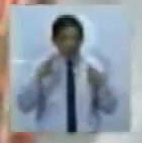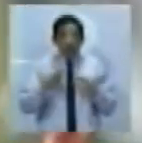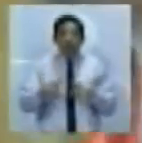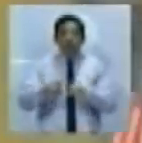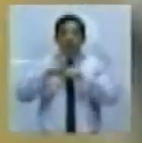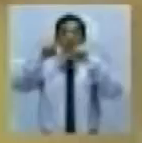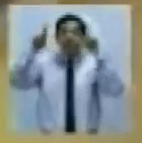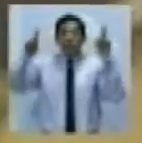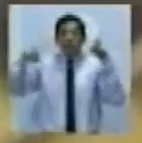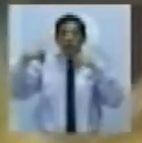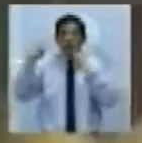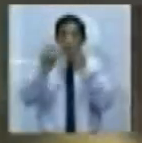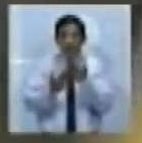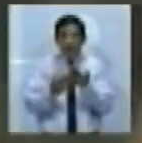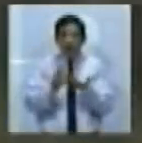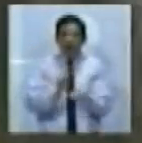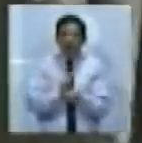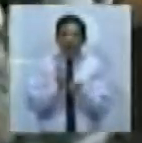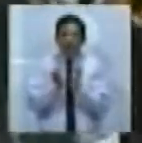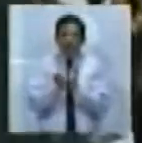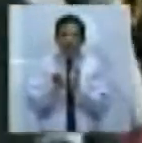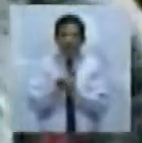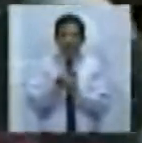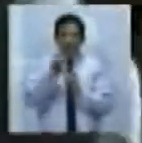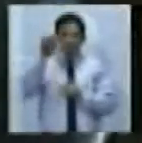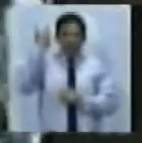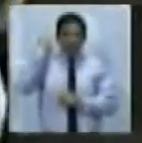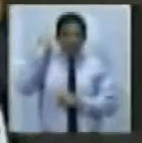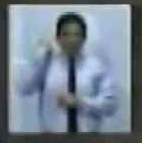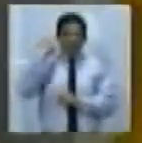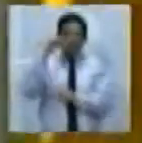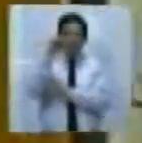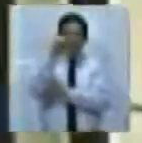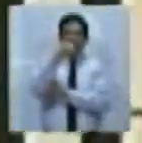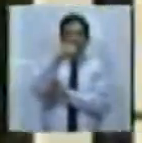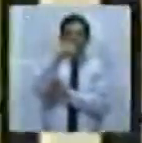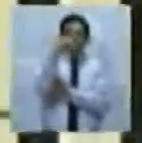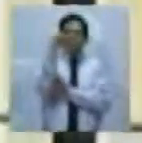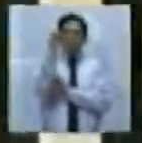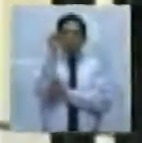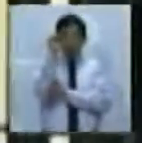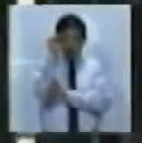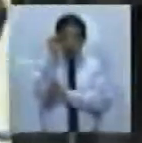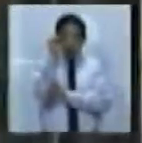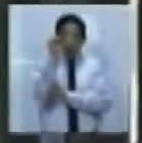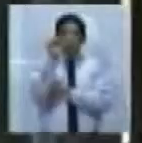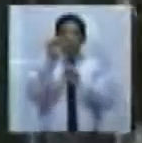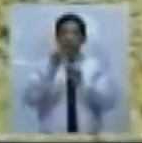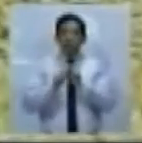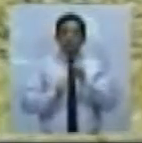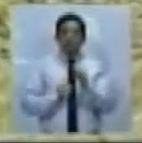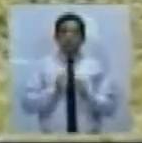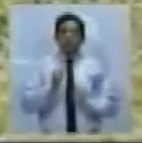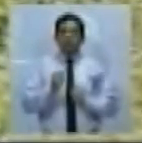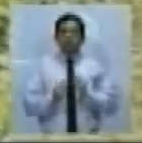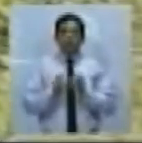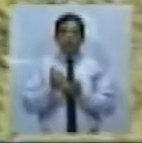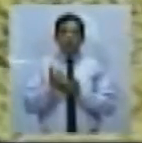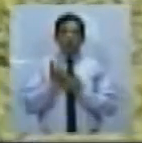oferta un corrector de postulación para la espalda, el cual proporciona soporte, estabilidad y sirve como guía para